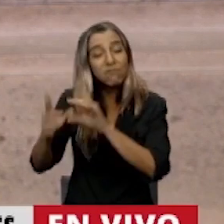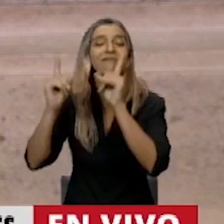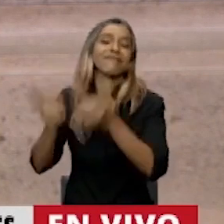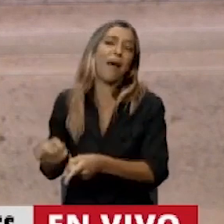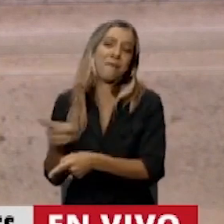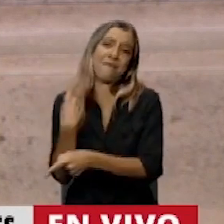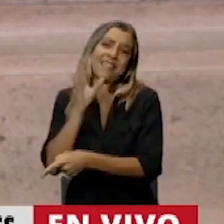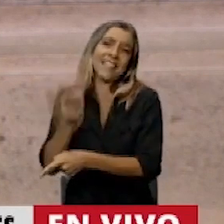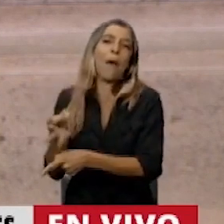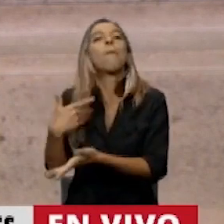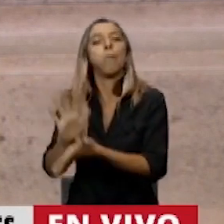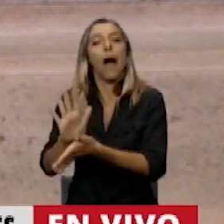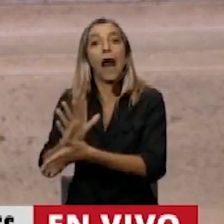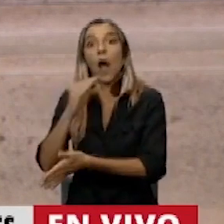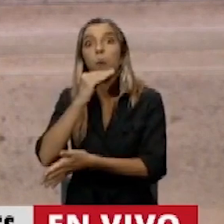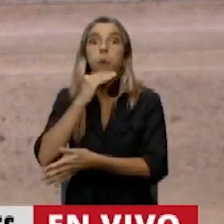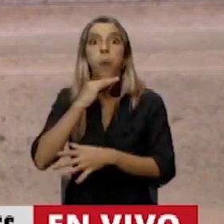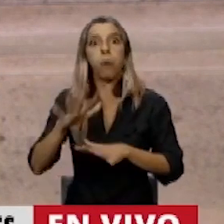por supuesto.